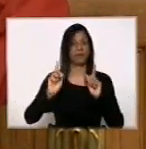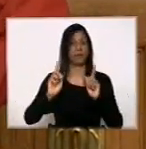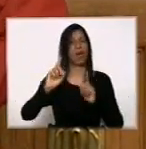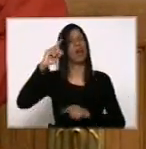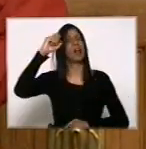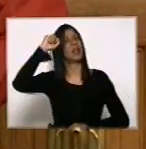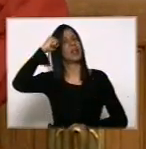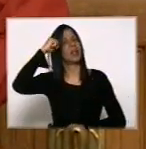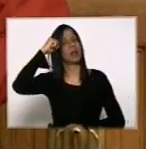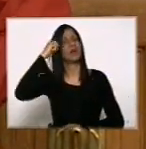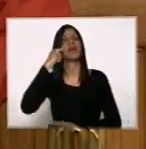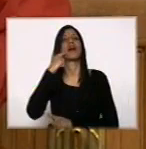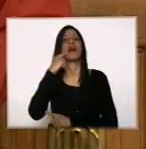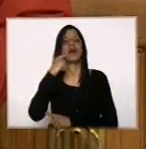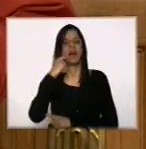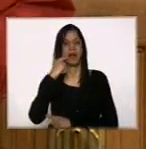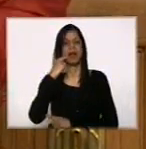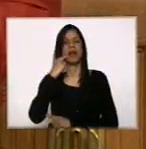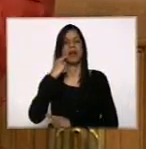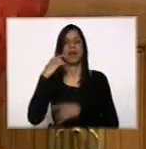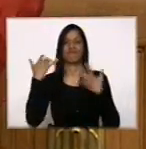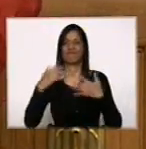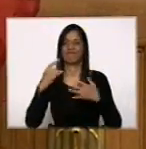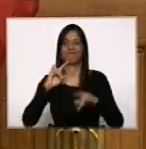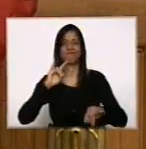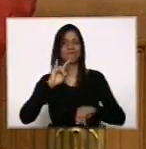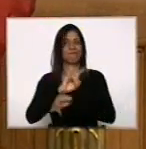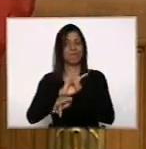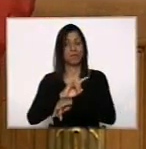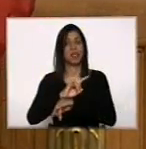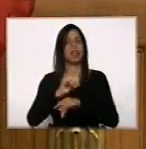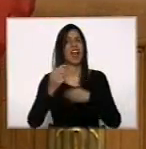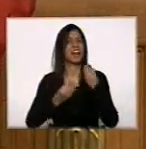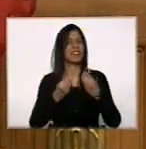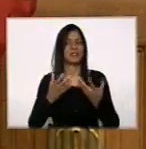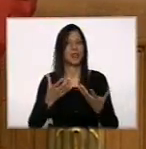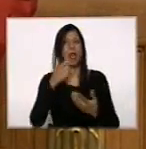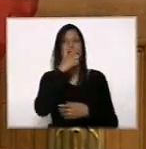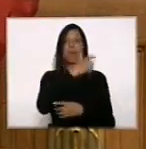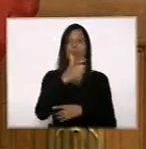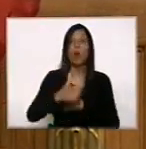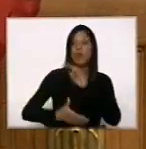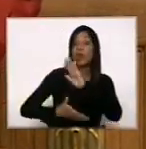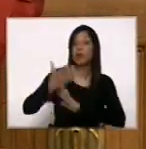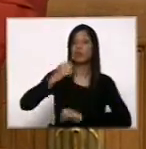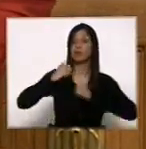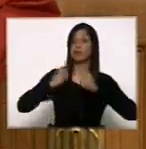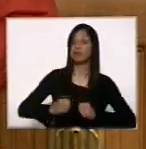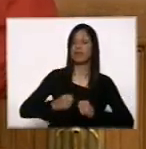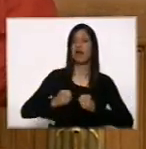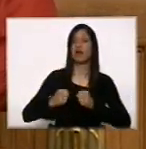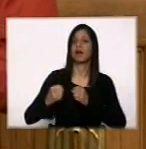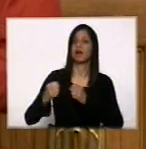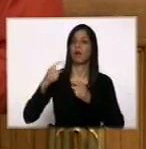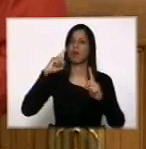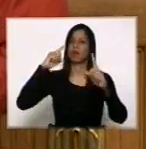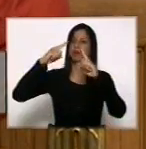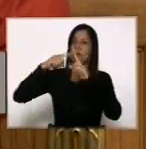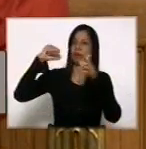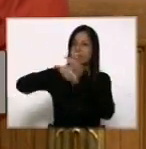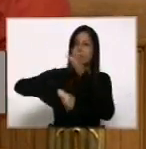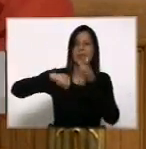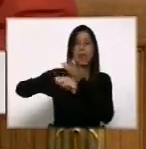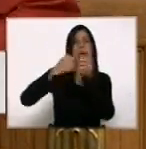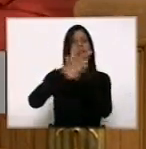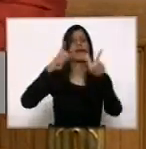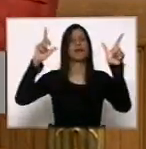grandes traiciones que se le han hecho a un pueblo valiente, un pueblo que salió a la calle a luchar por un ideal, ideal de